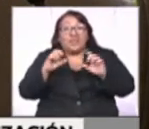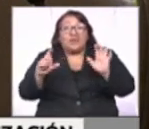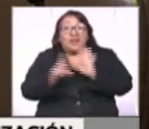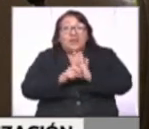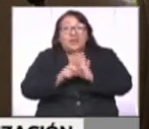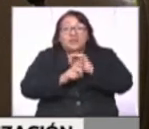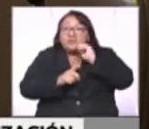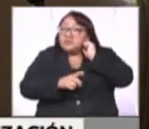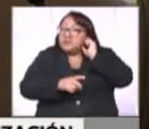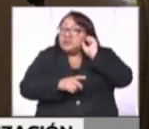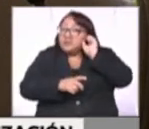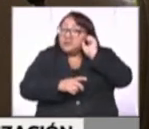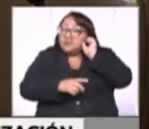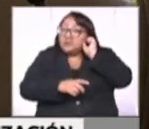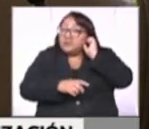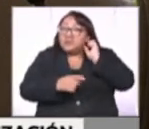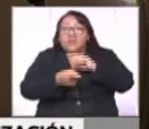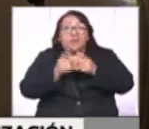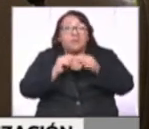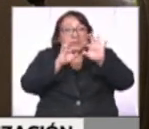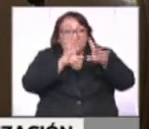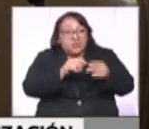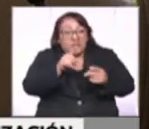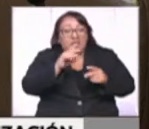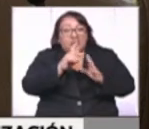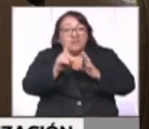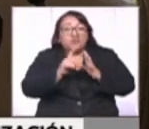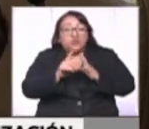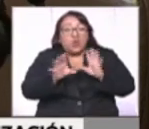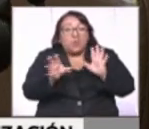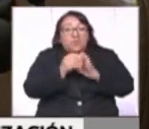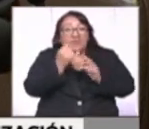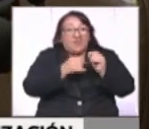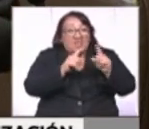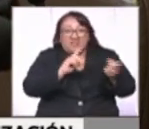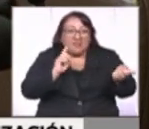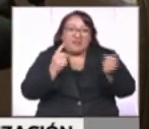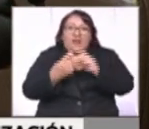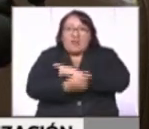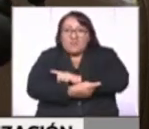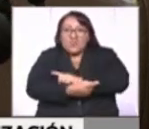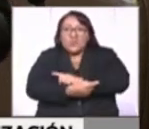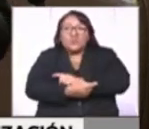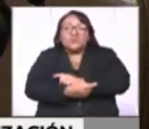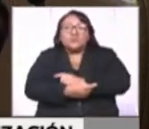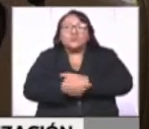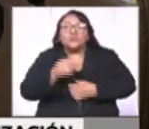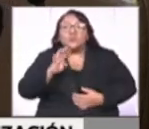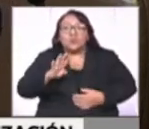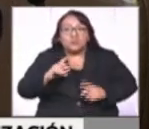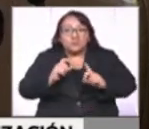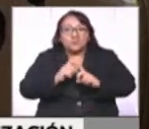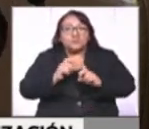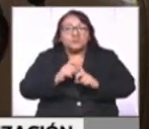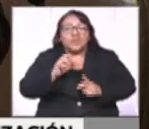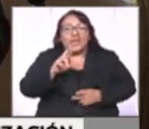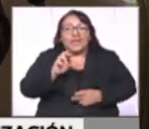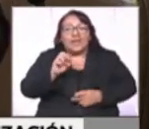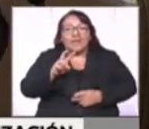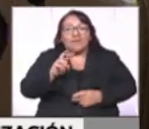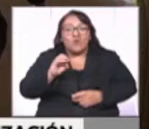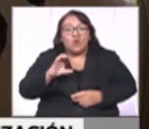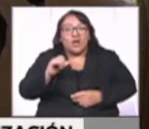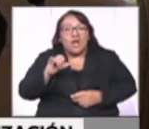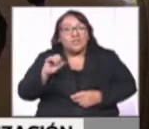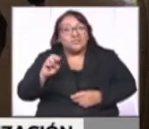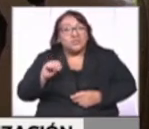se reemplace la sumilla de la disposición complementaria final cuarta por la palabra revocación. Con